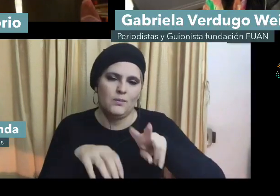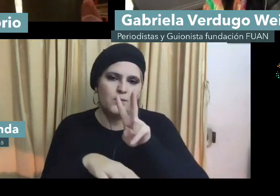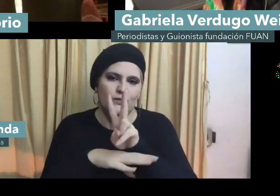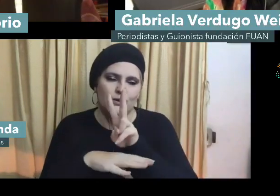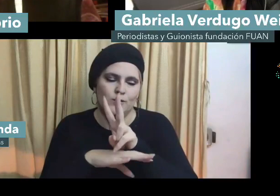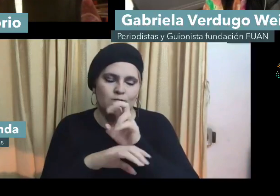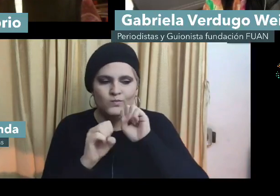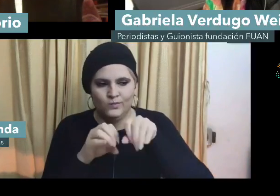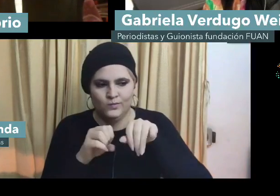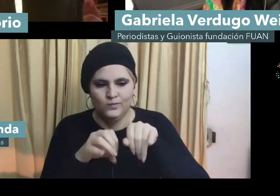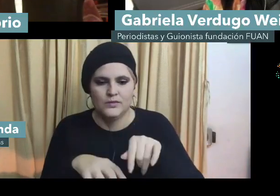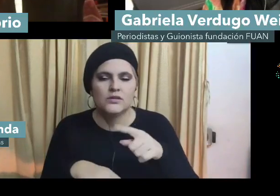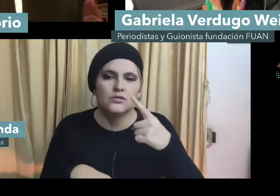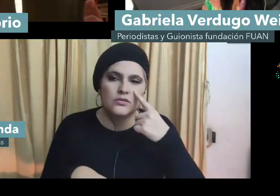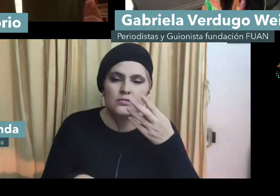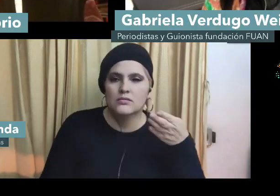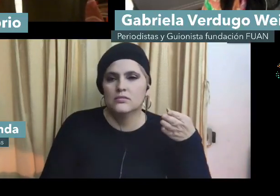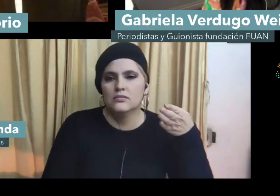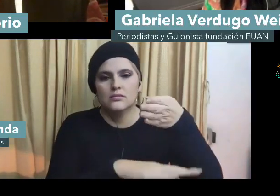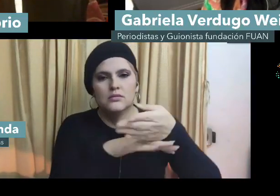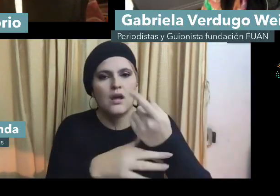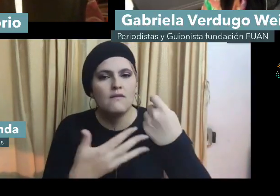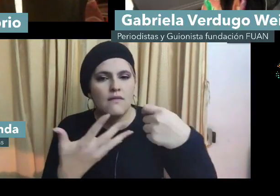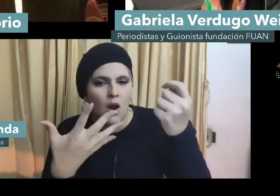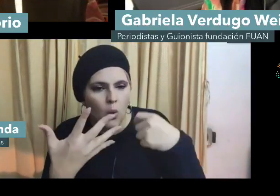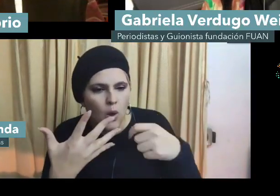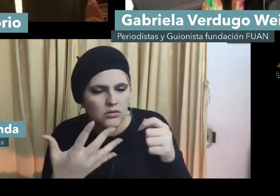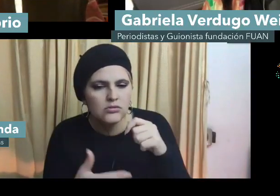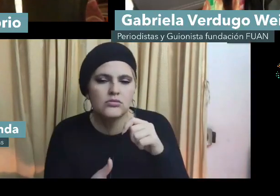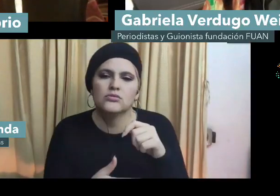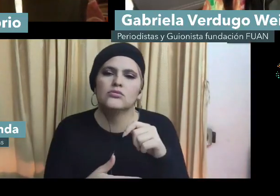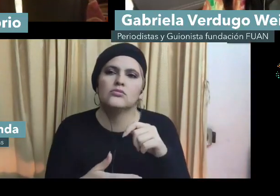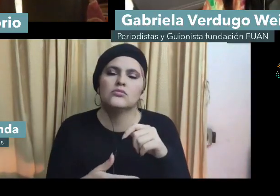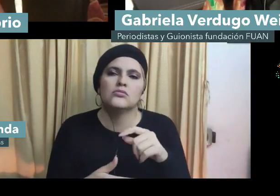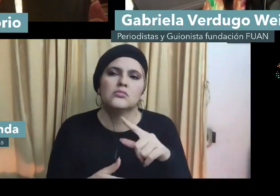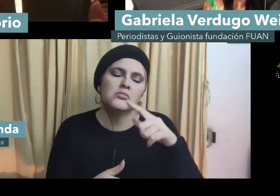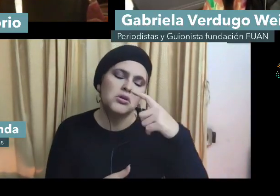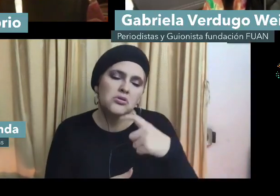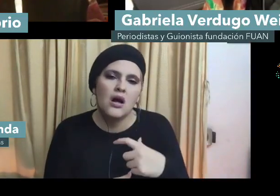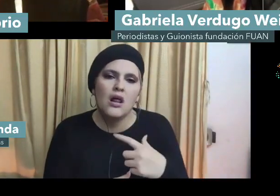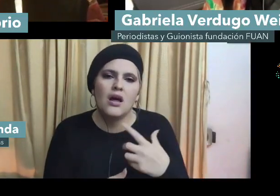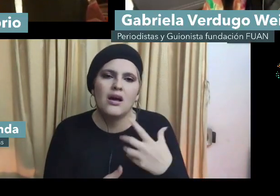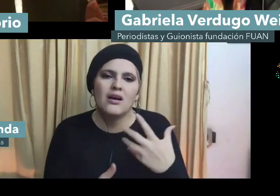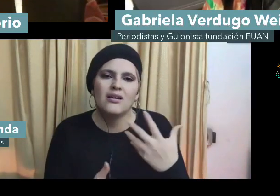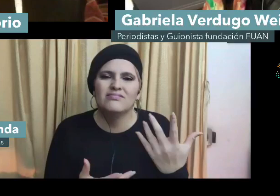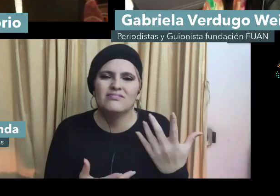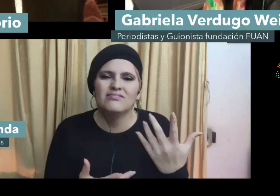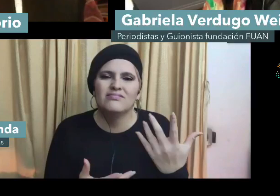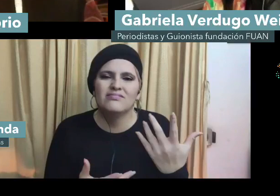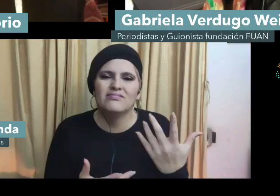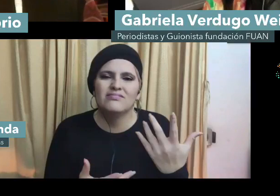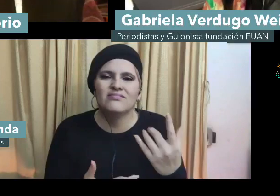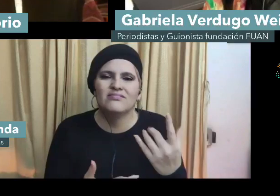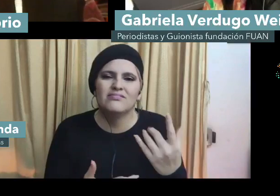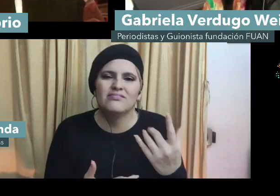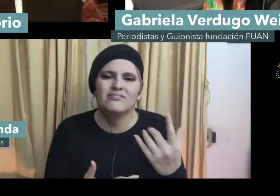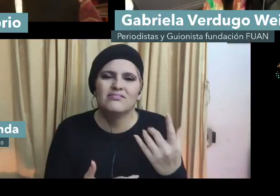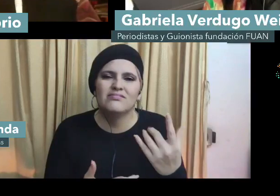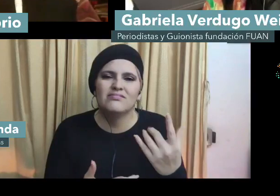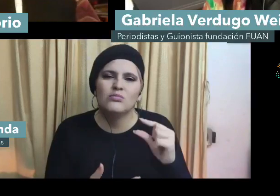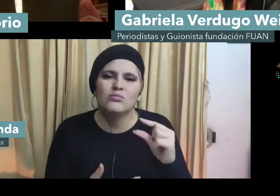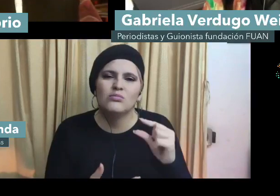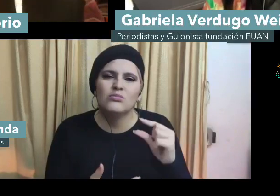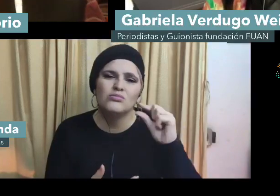una evaluación, y quizá era alguien inexperto, porque eso pasa, no tenemos nosotros